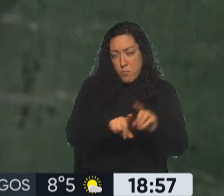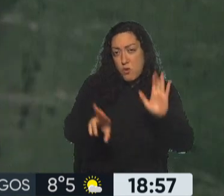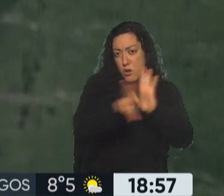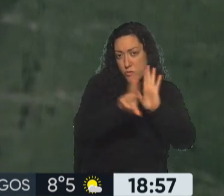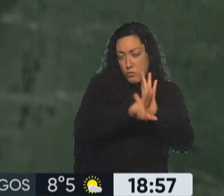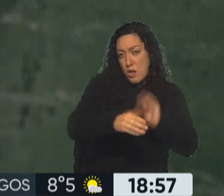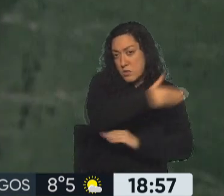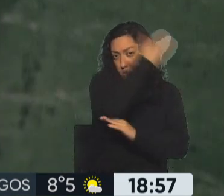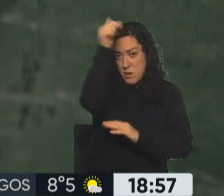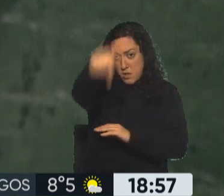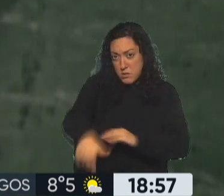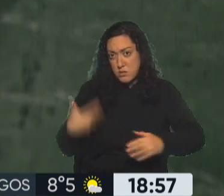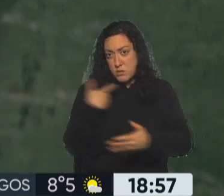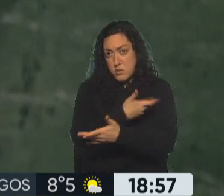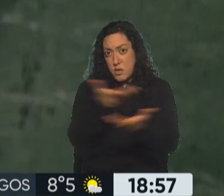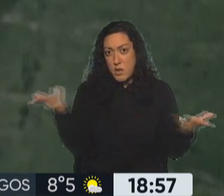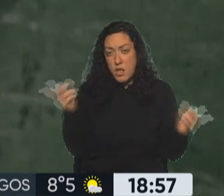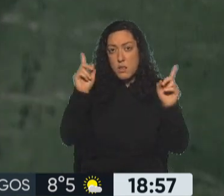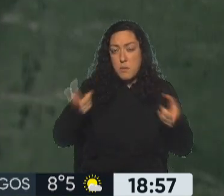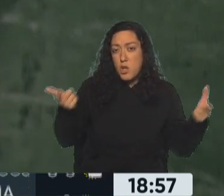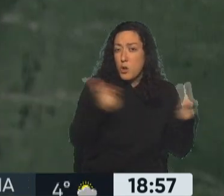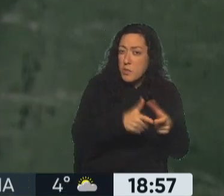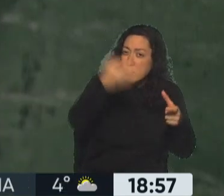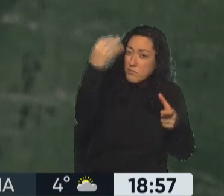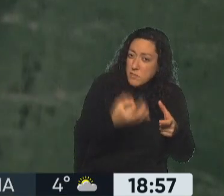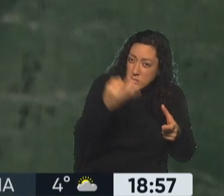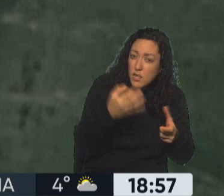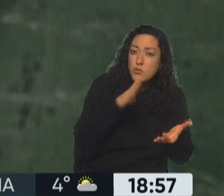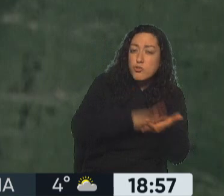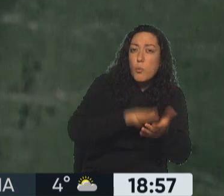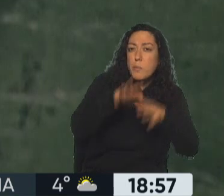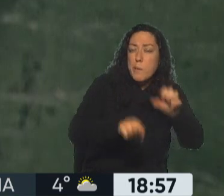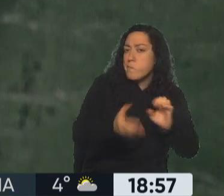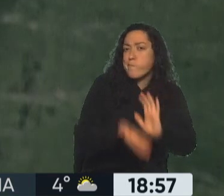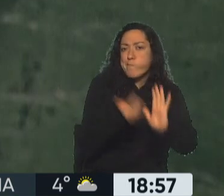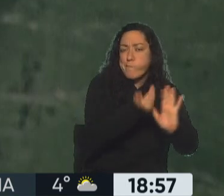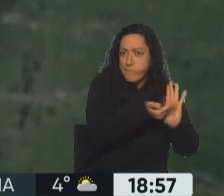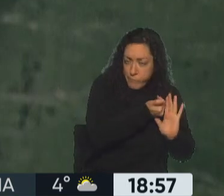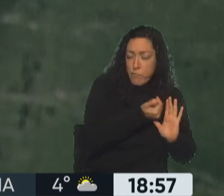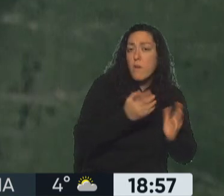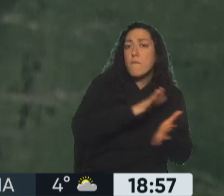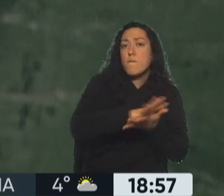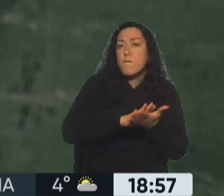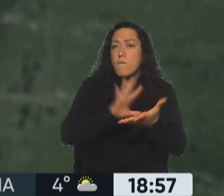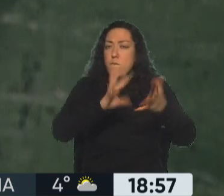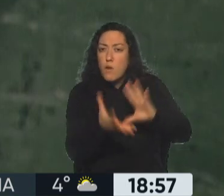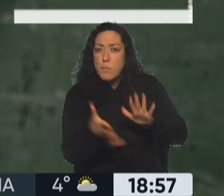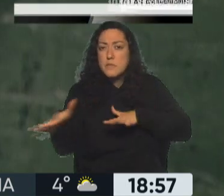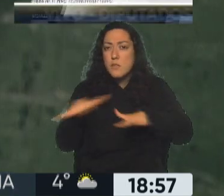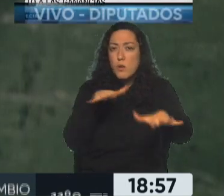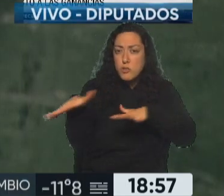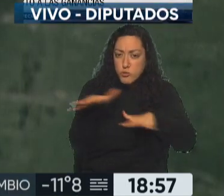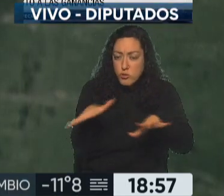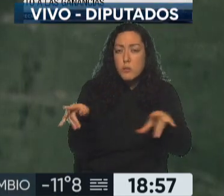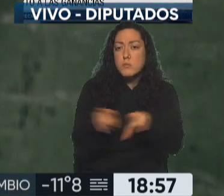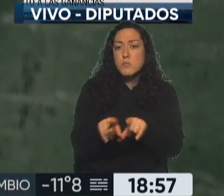esta Asamblea General y su Comité Especial de Descolonización, la forma de resolver la situación de